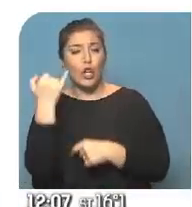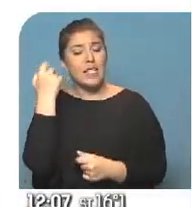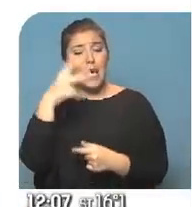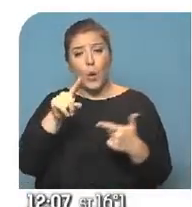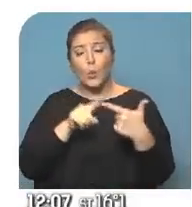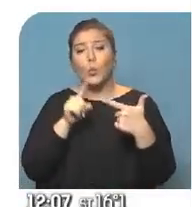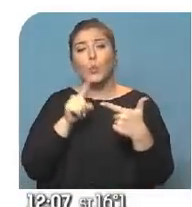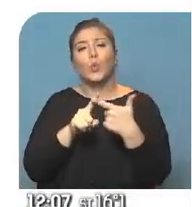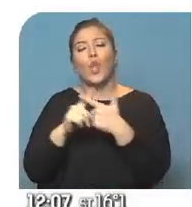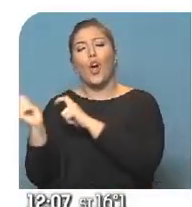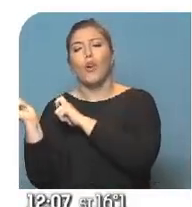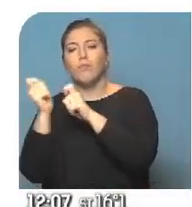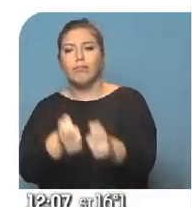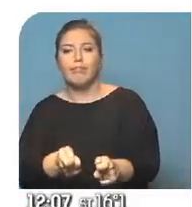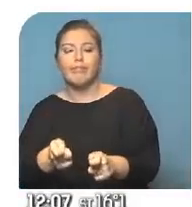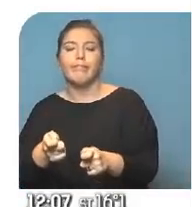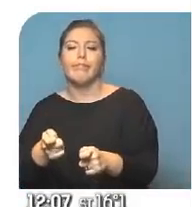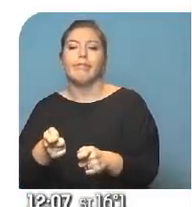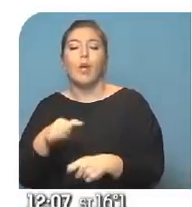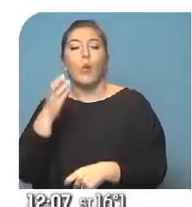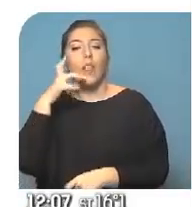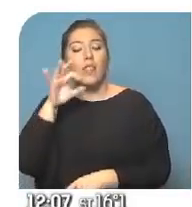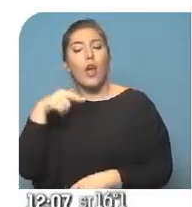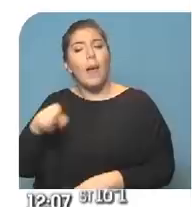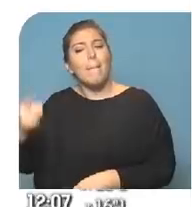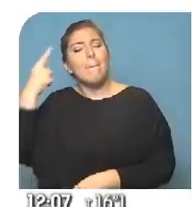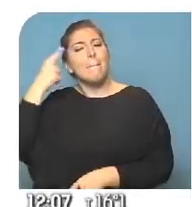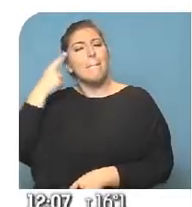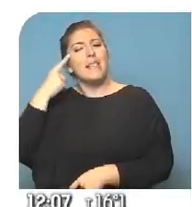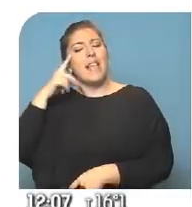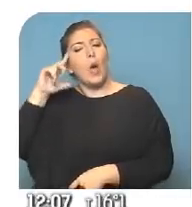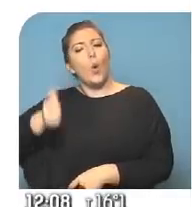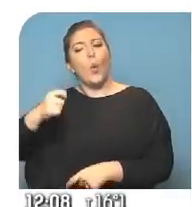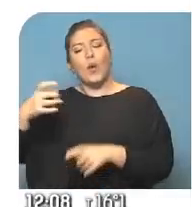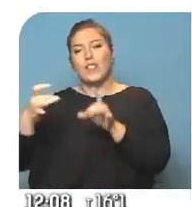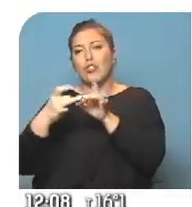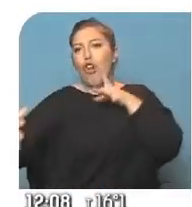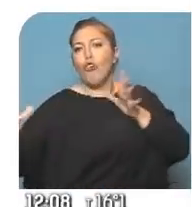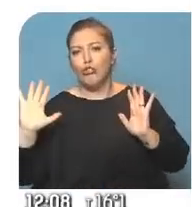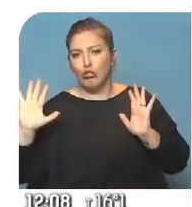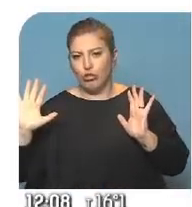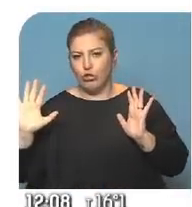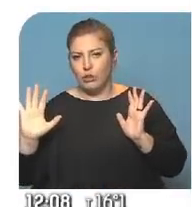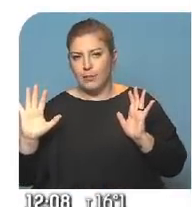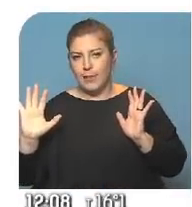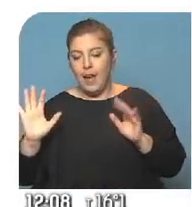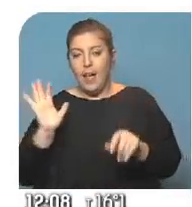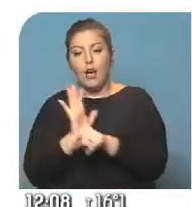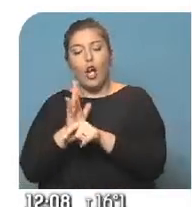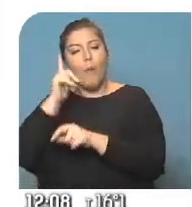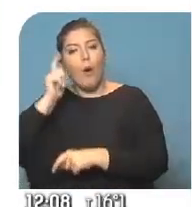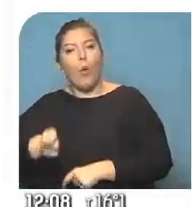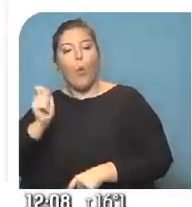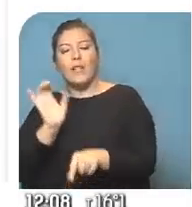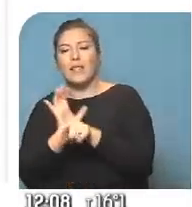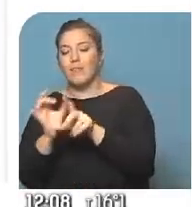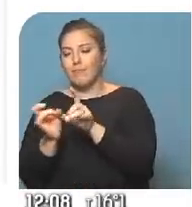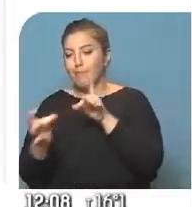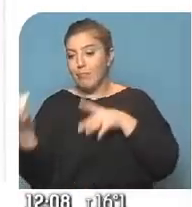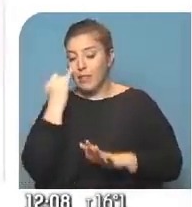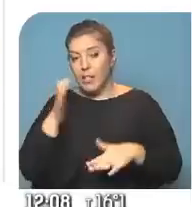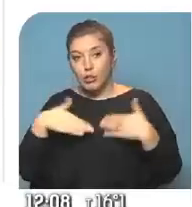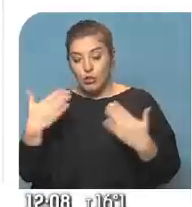la recusación de Bonadío. Ella lo considera un juez enemigo, considera que es un magistrado vestido de enemigo y en ese